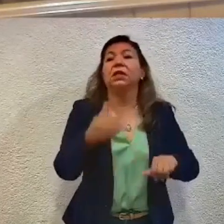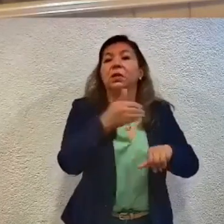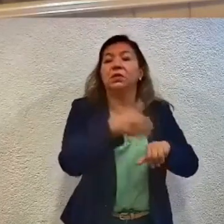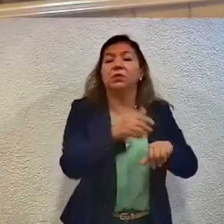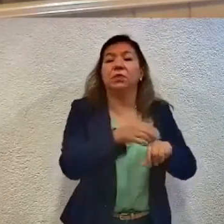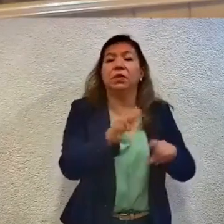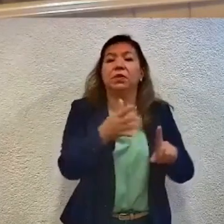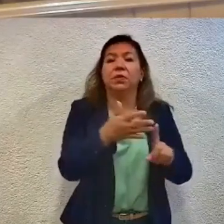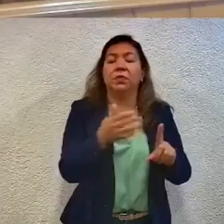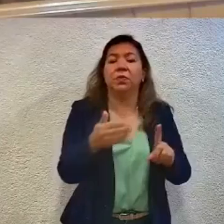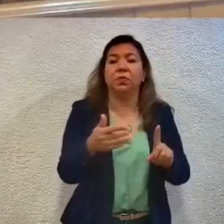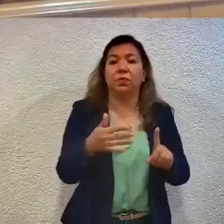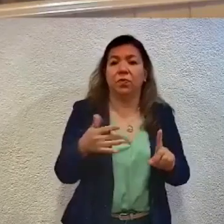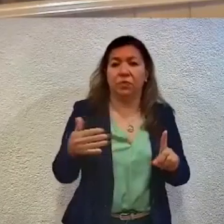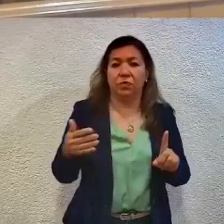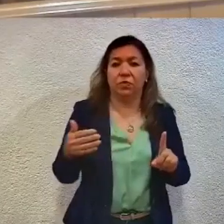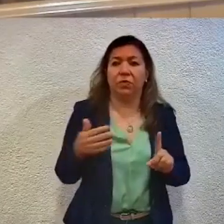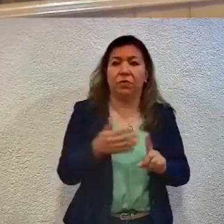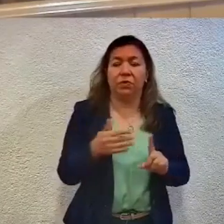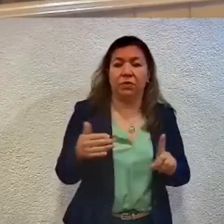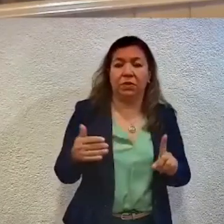015/CDE